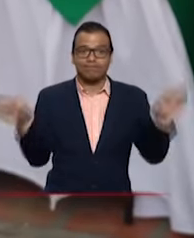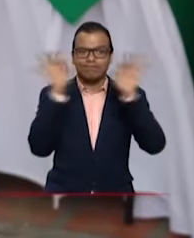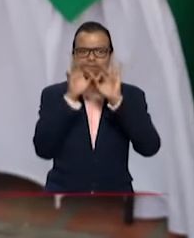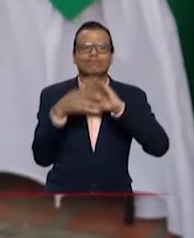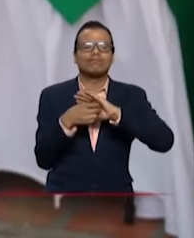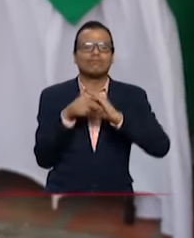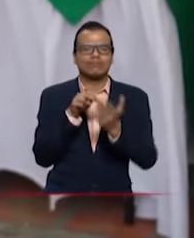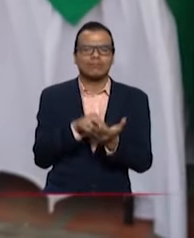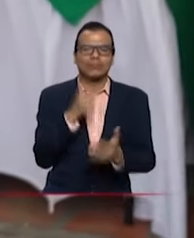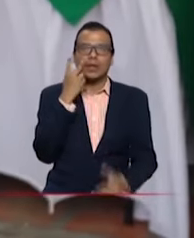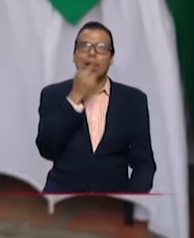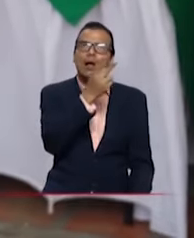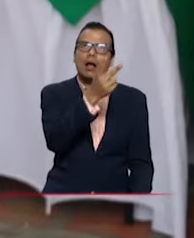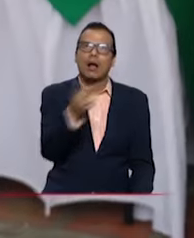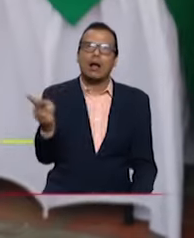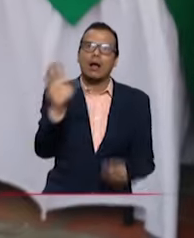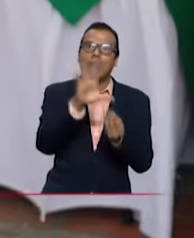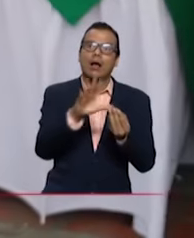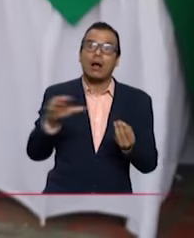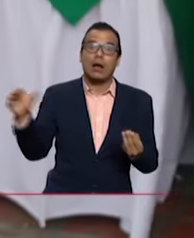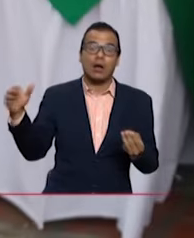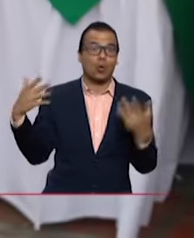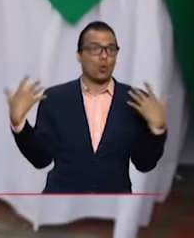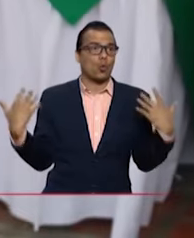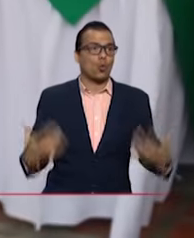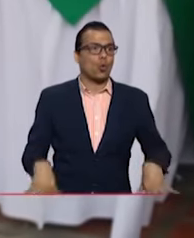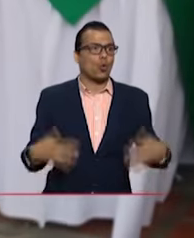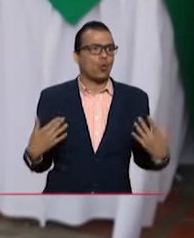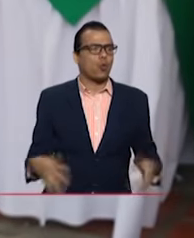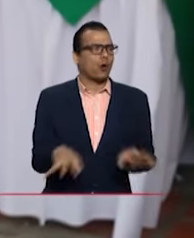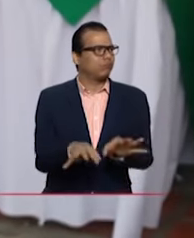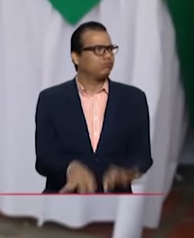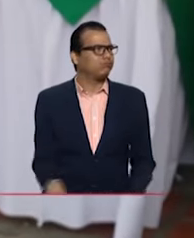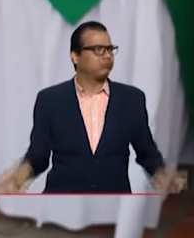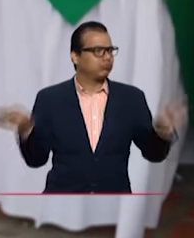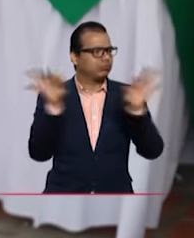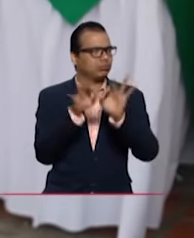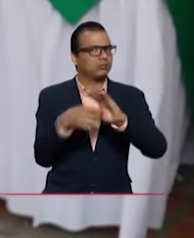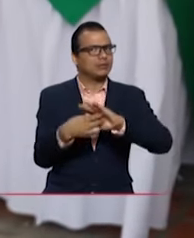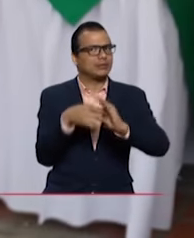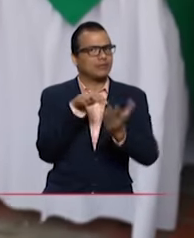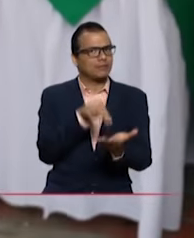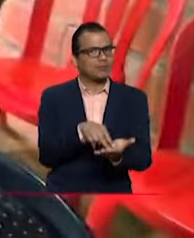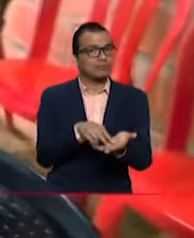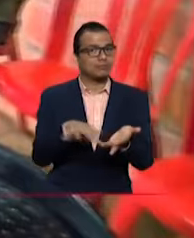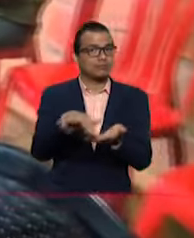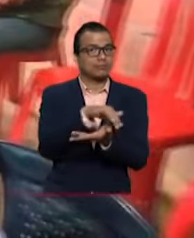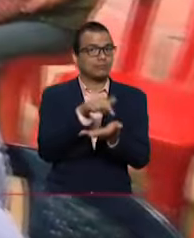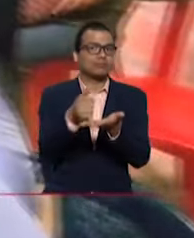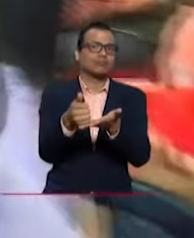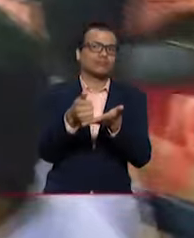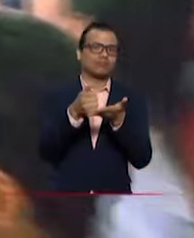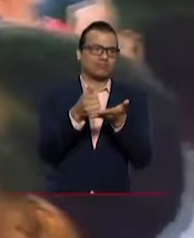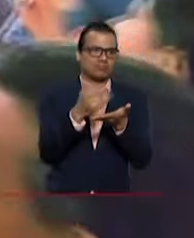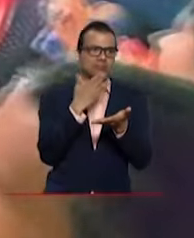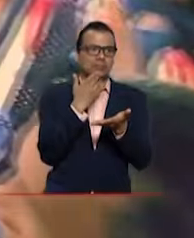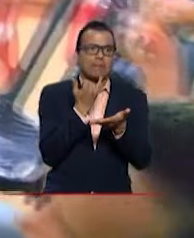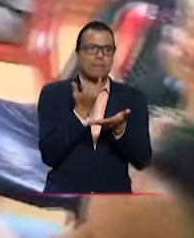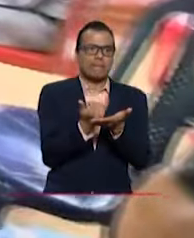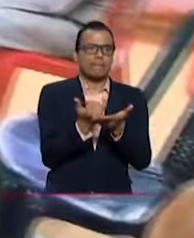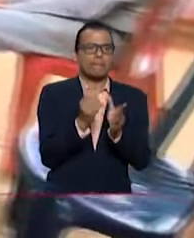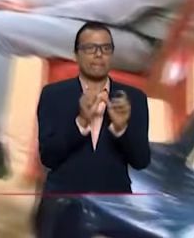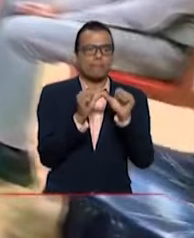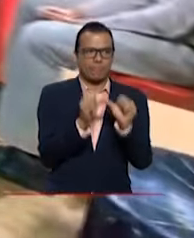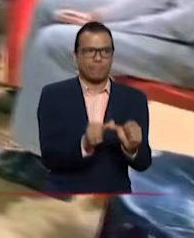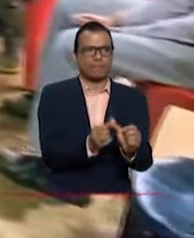conservación y la contemplación de las aves de su territorio, porque las aves son importantes para conservar los ecosistemas y porque la